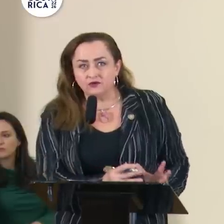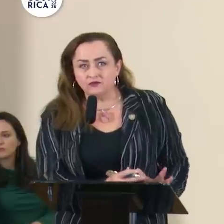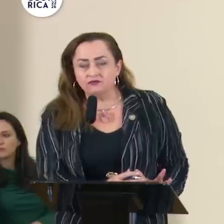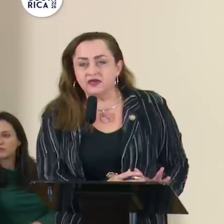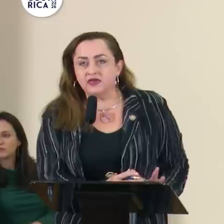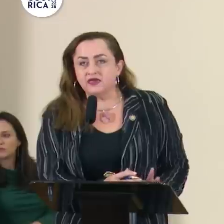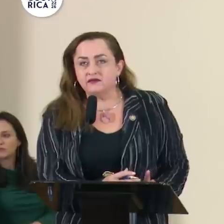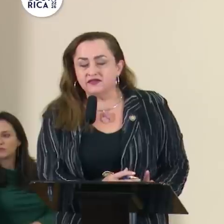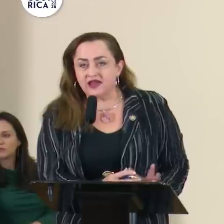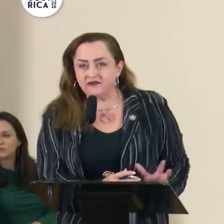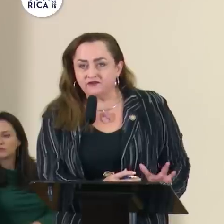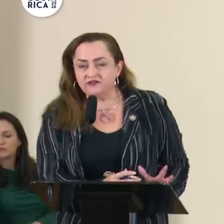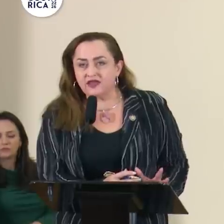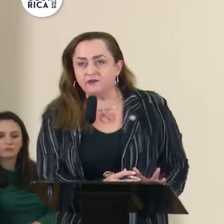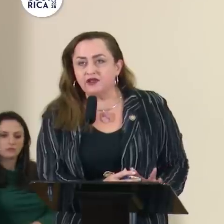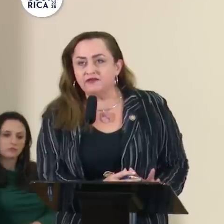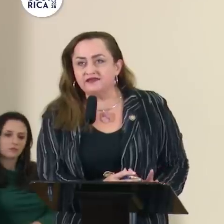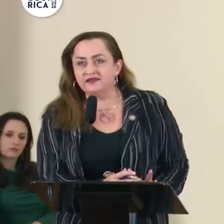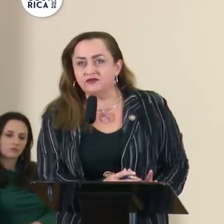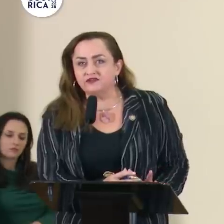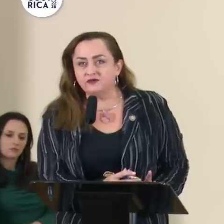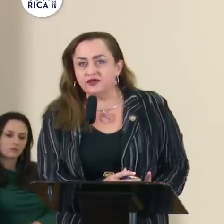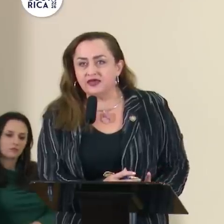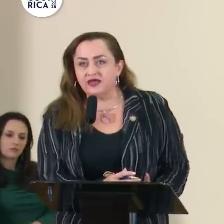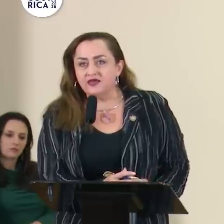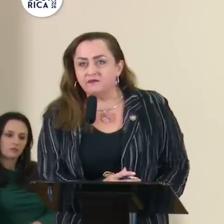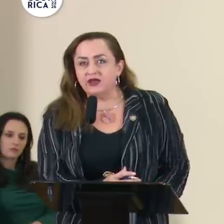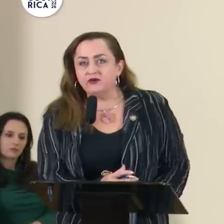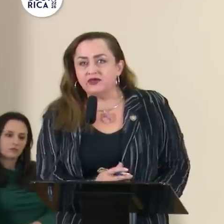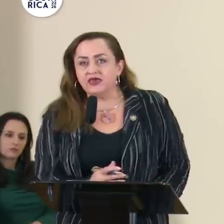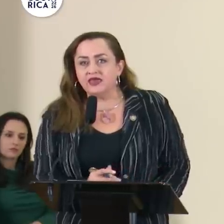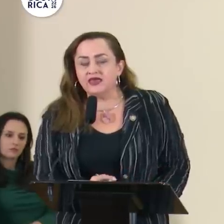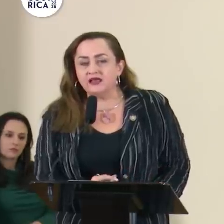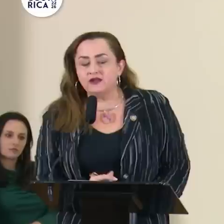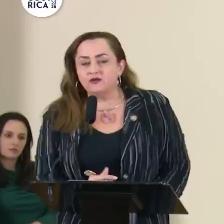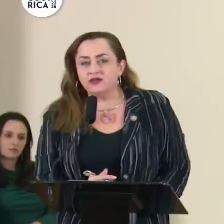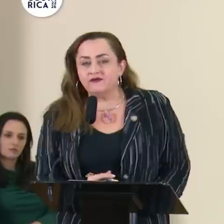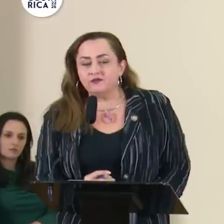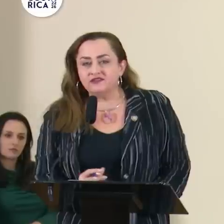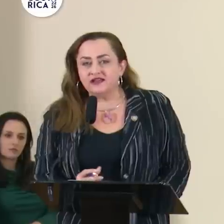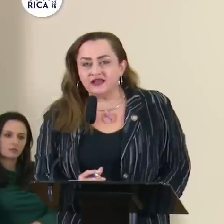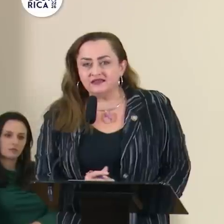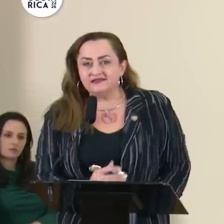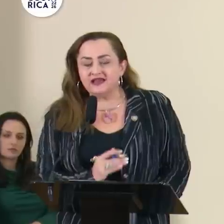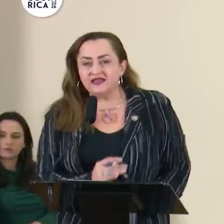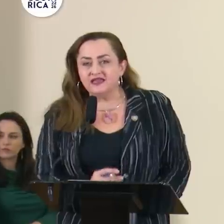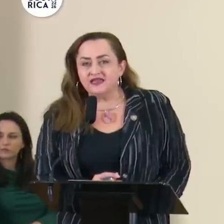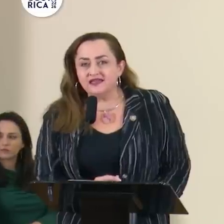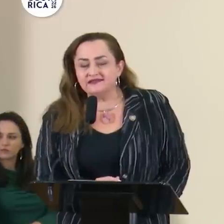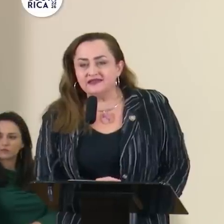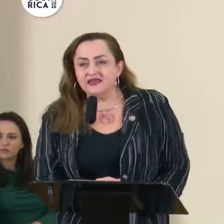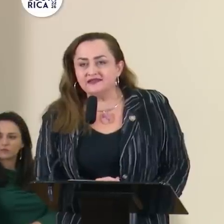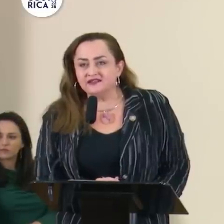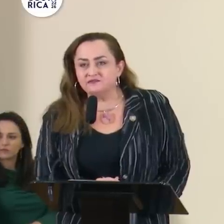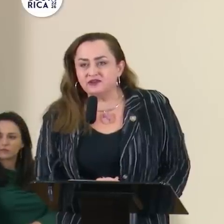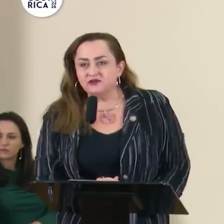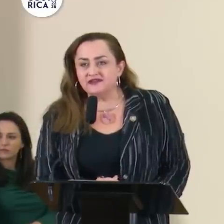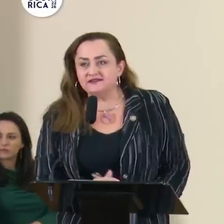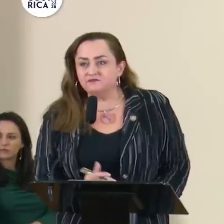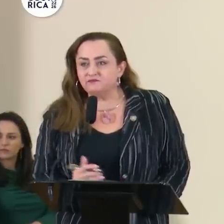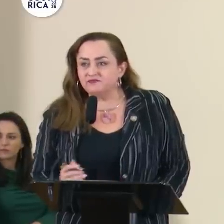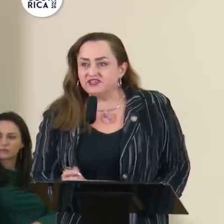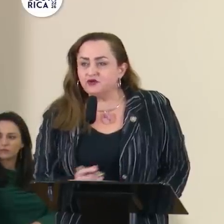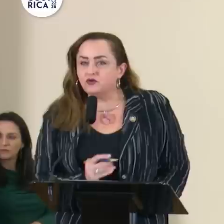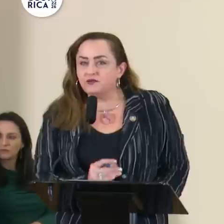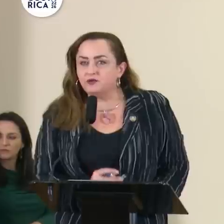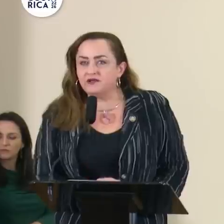migración, ya reforzada por el Ministerio de Seguridad, pero que lo que vamos a garantizar es que estas